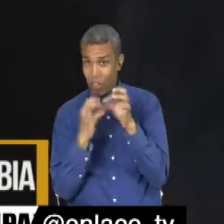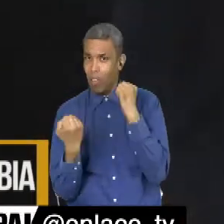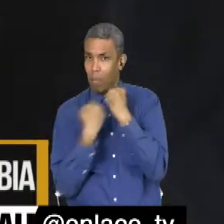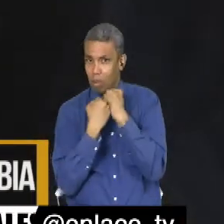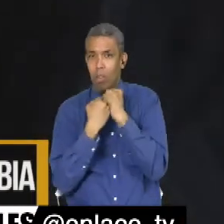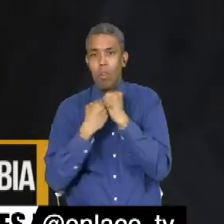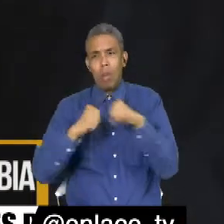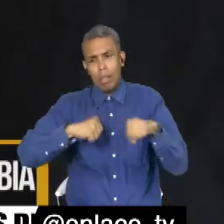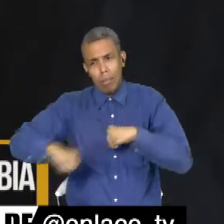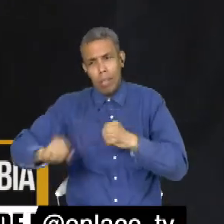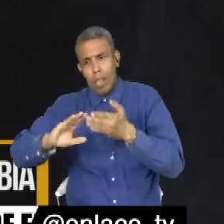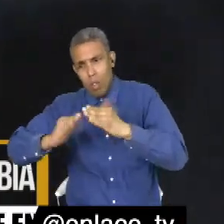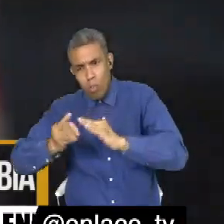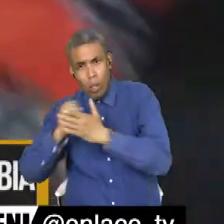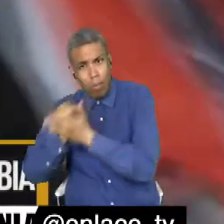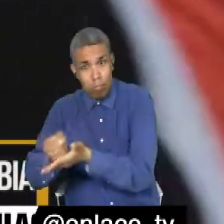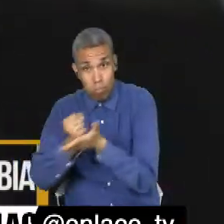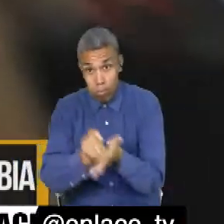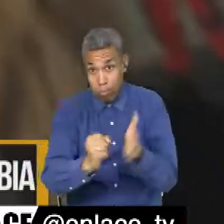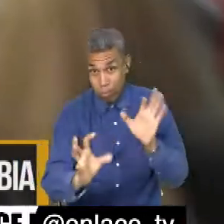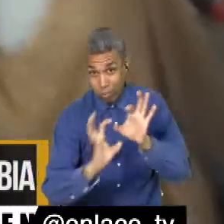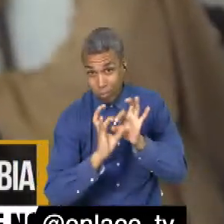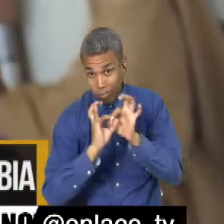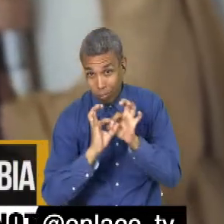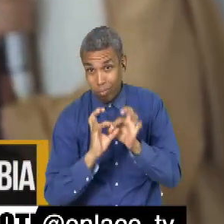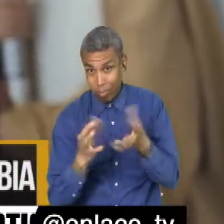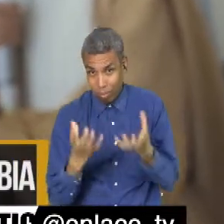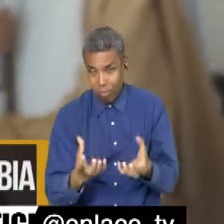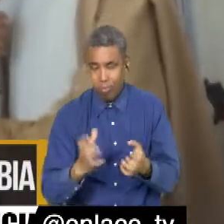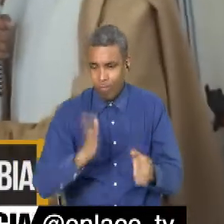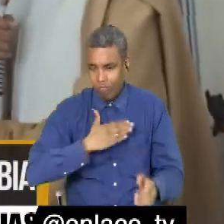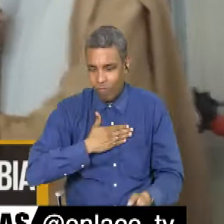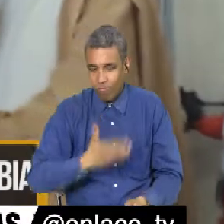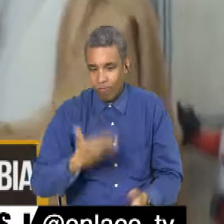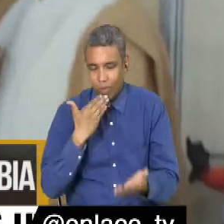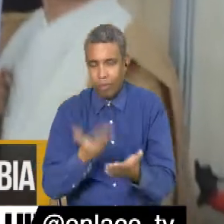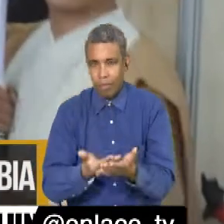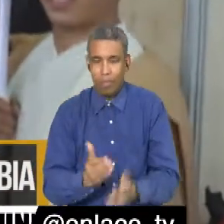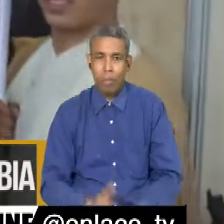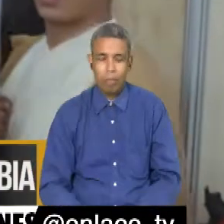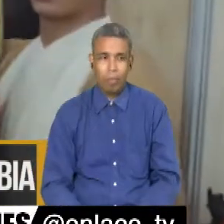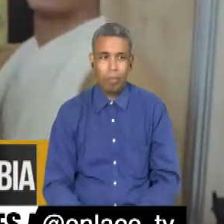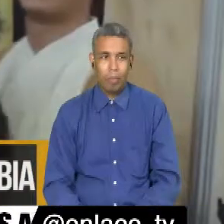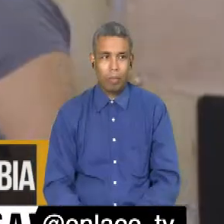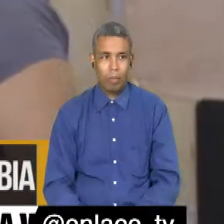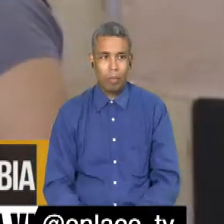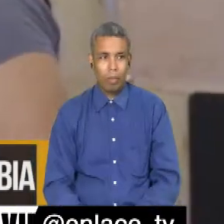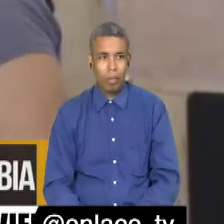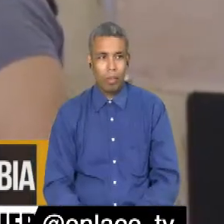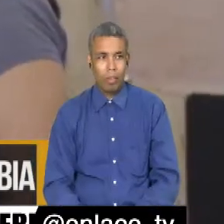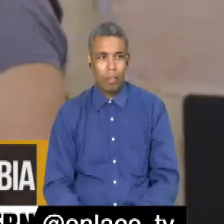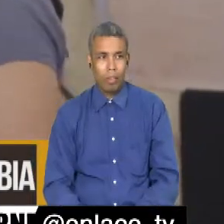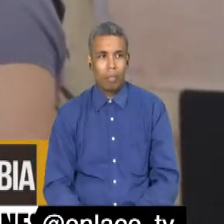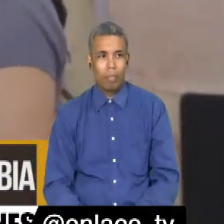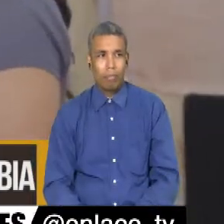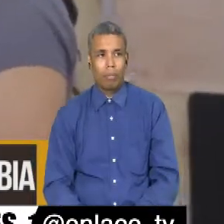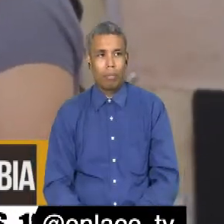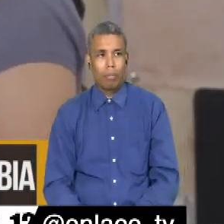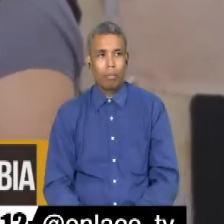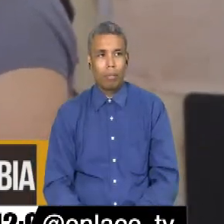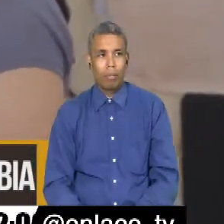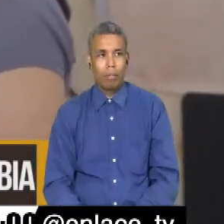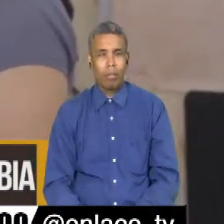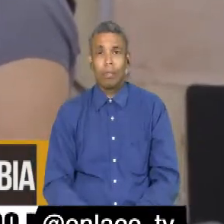a seguir ayudando a los demás. Es decir, puede haber una comunidad de Star Wars no solamente en Bogotá, sino también en otras partes del país. Sí señora, acá